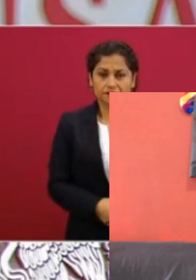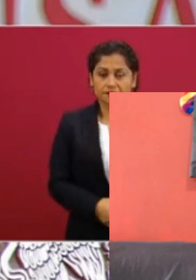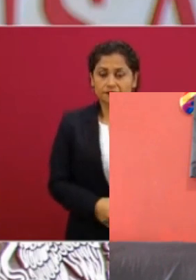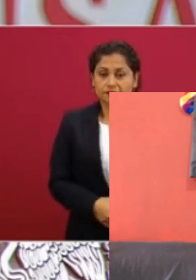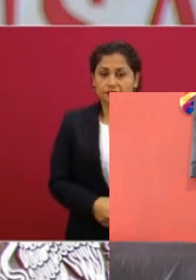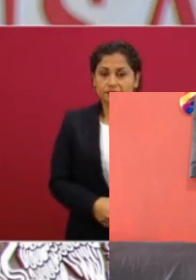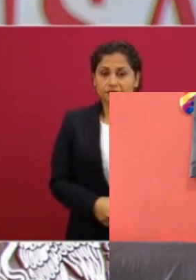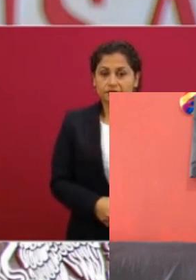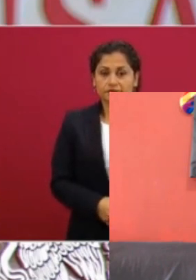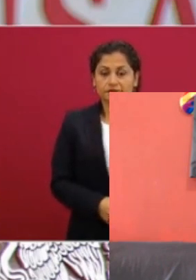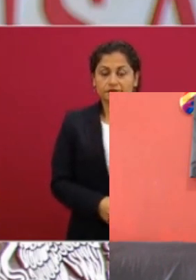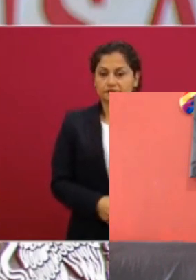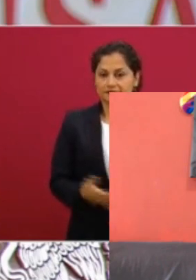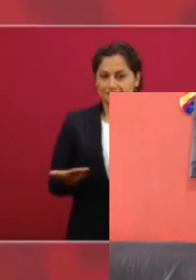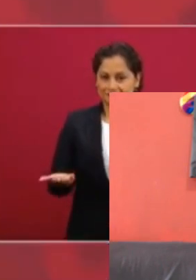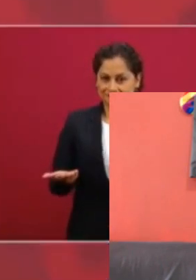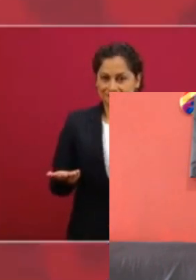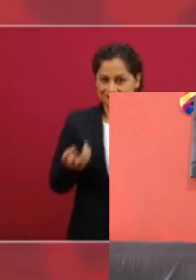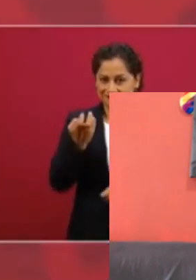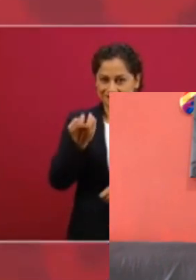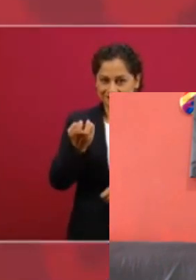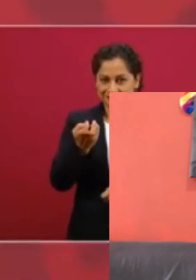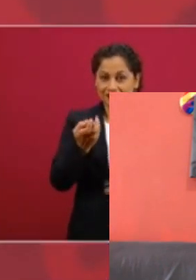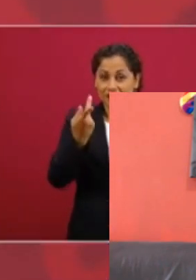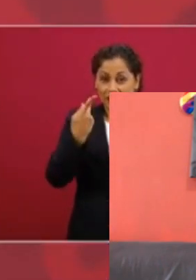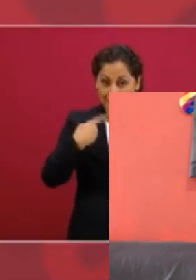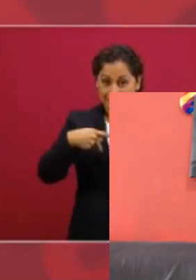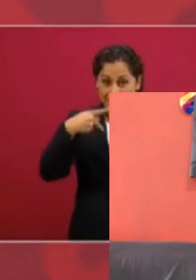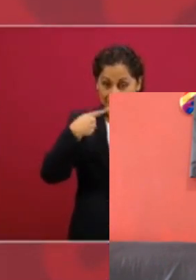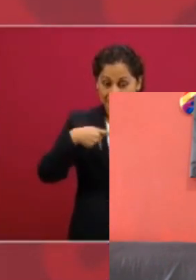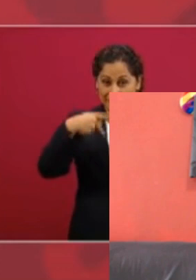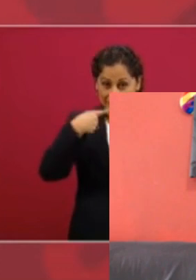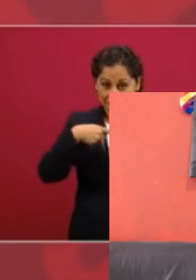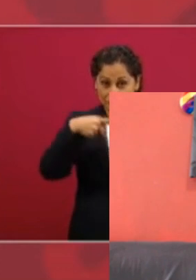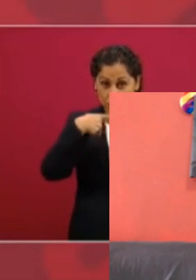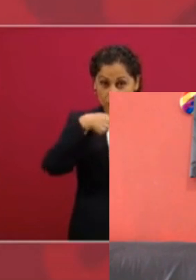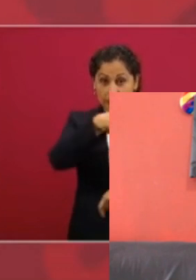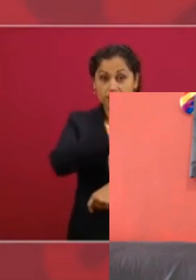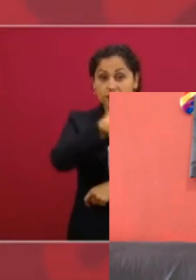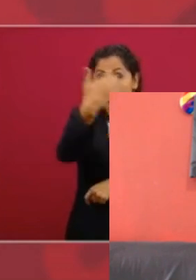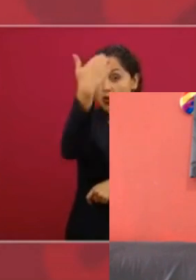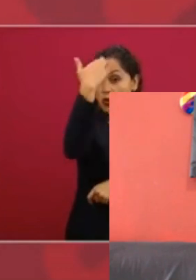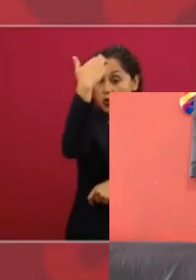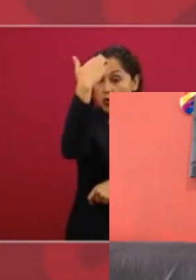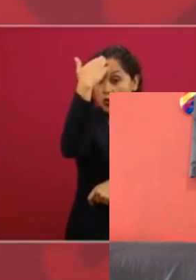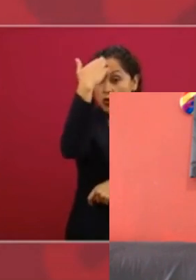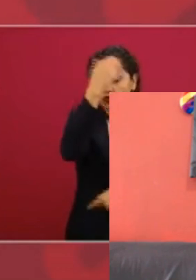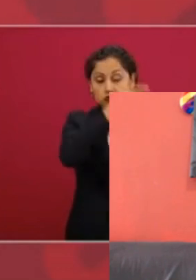entonces hay gente que conozco que tengo relaciones con